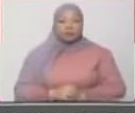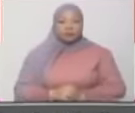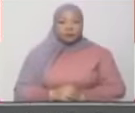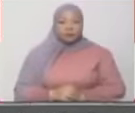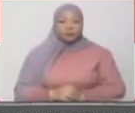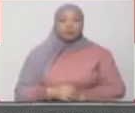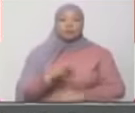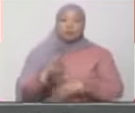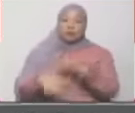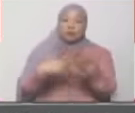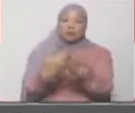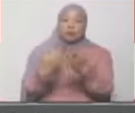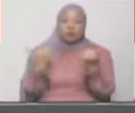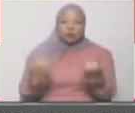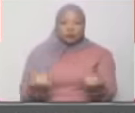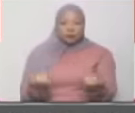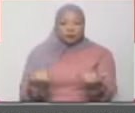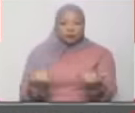padre,